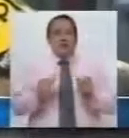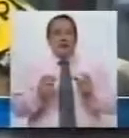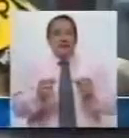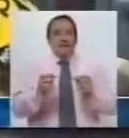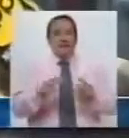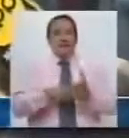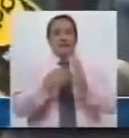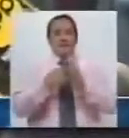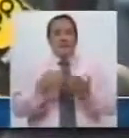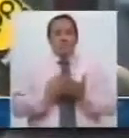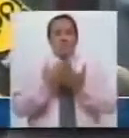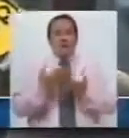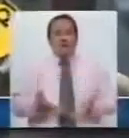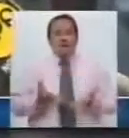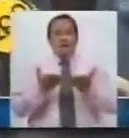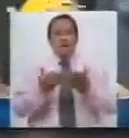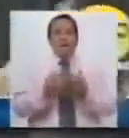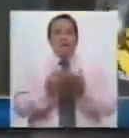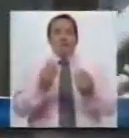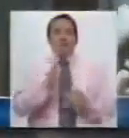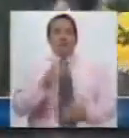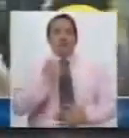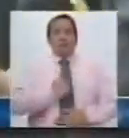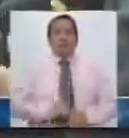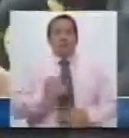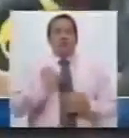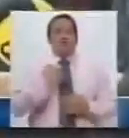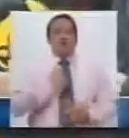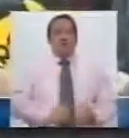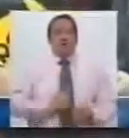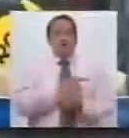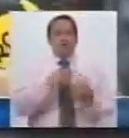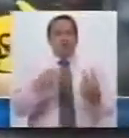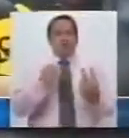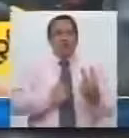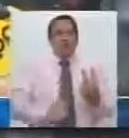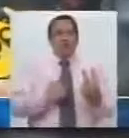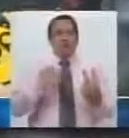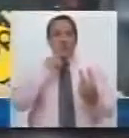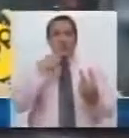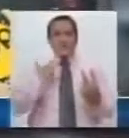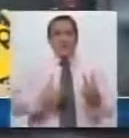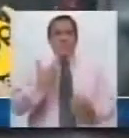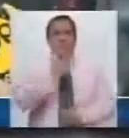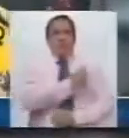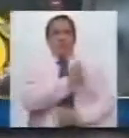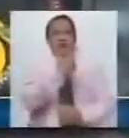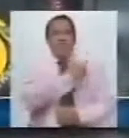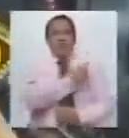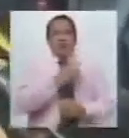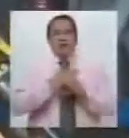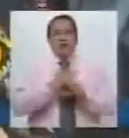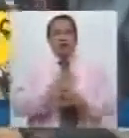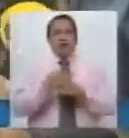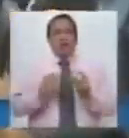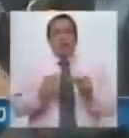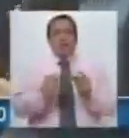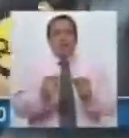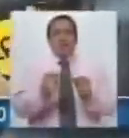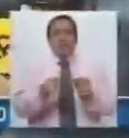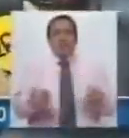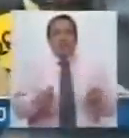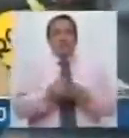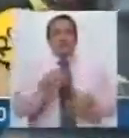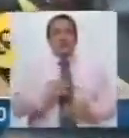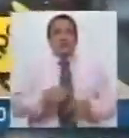uterino que se les tiene que poner a nuestras hijas. Y hay muchos mitos sobre eso, ¿no? Yo tengo dos hijas, las dos están vacunadas. Caramba. Contra el cáncer de cuello uterino. Hay que invitar a los padres de